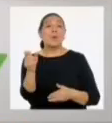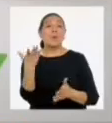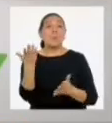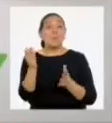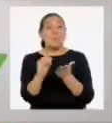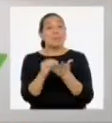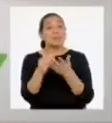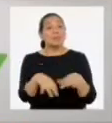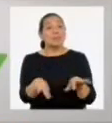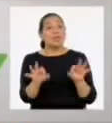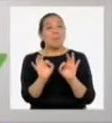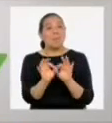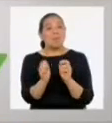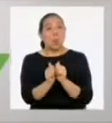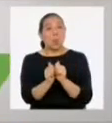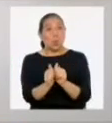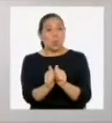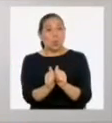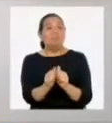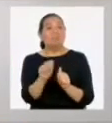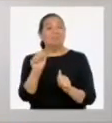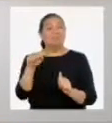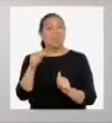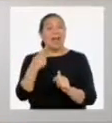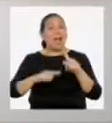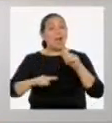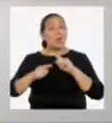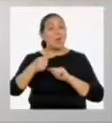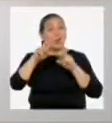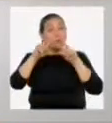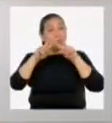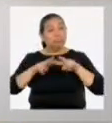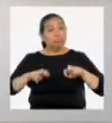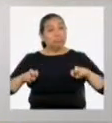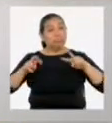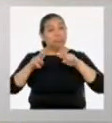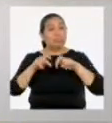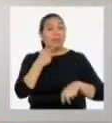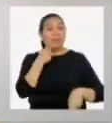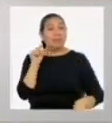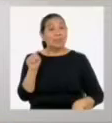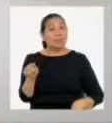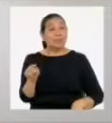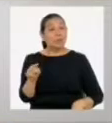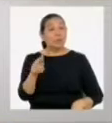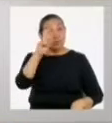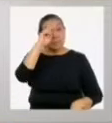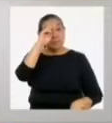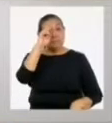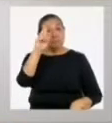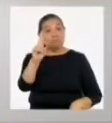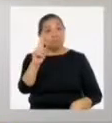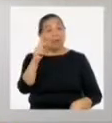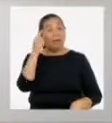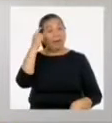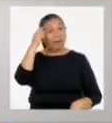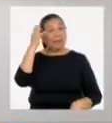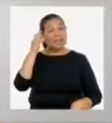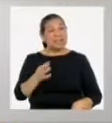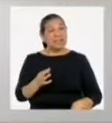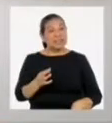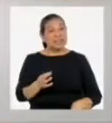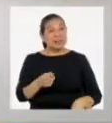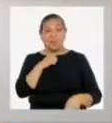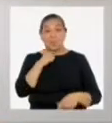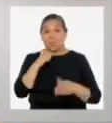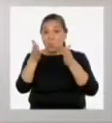personas muy importantes. Como ya se mencionó, algunos investigadores señalan que era un honor, pues se creía que